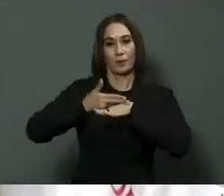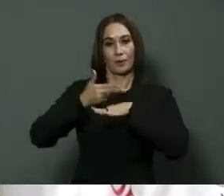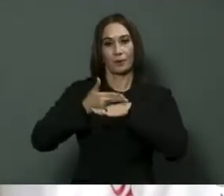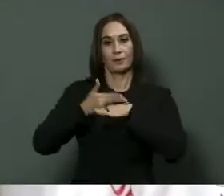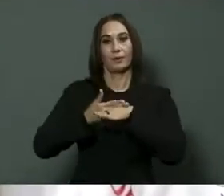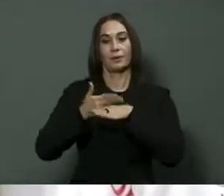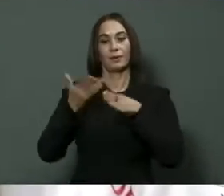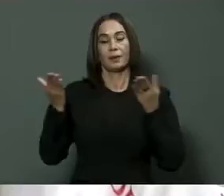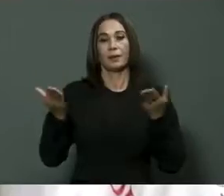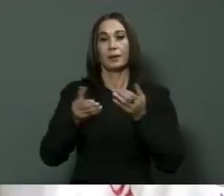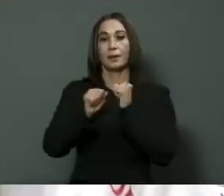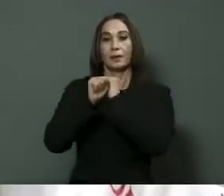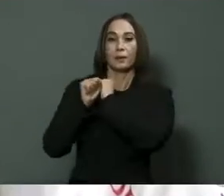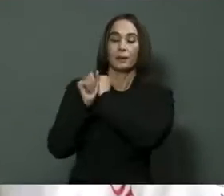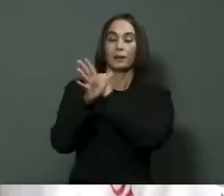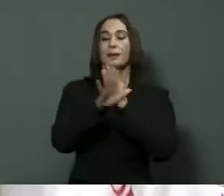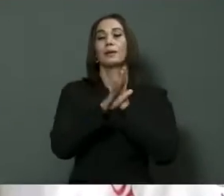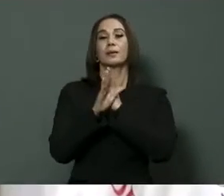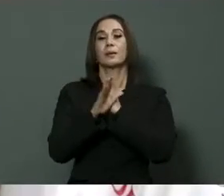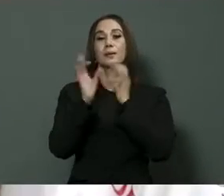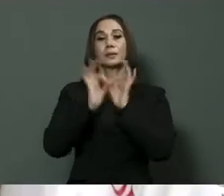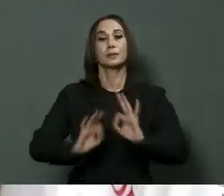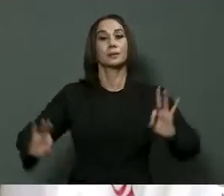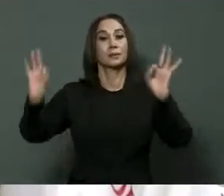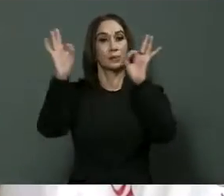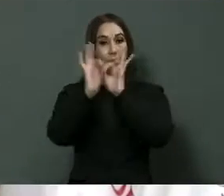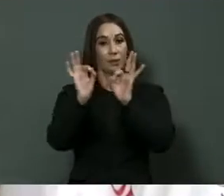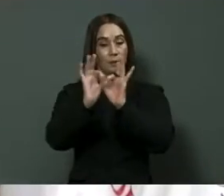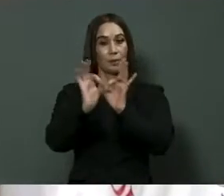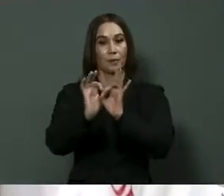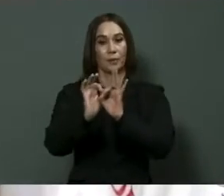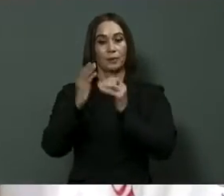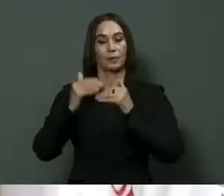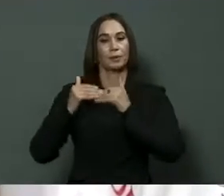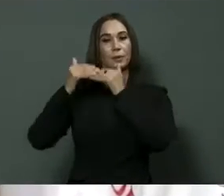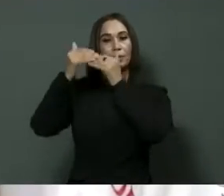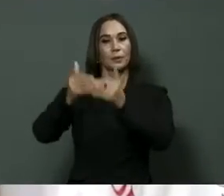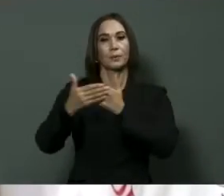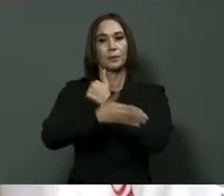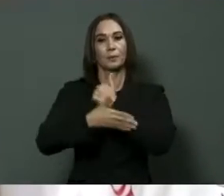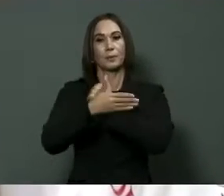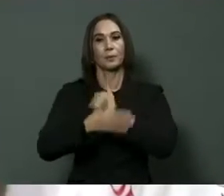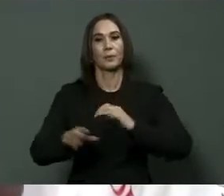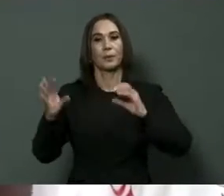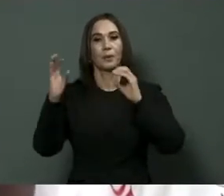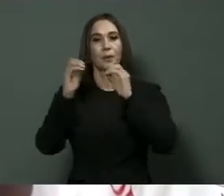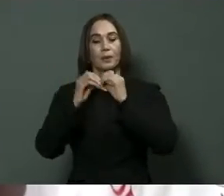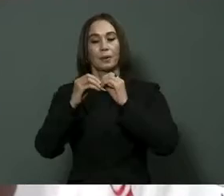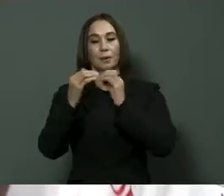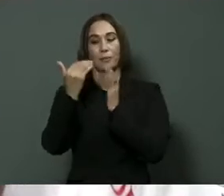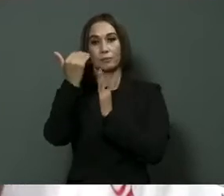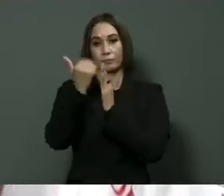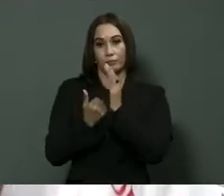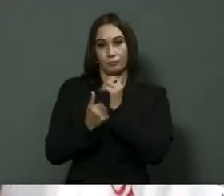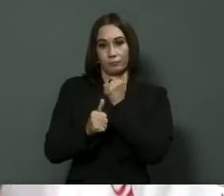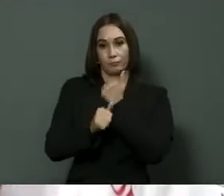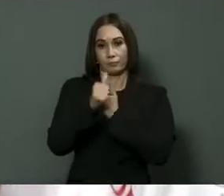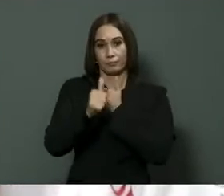hoy, en este lanzamiento de este importante paso hacia un país con menores tasas de